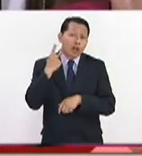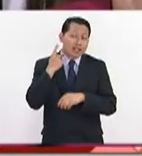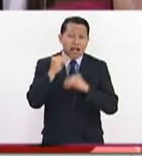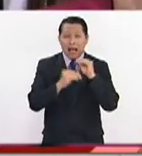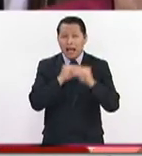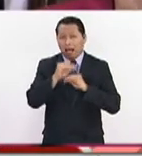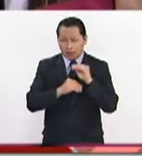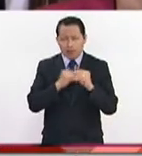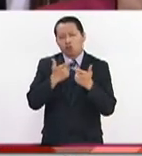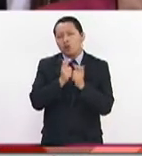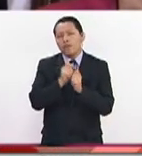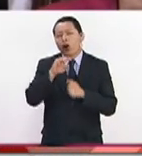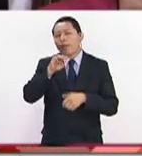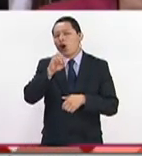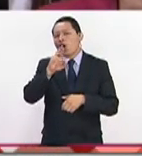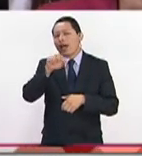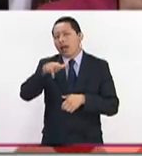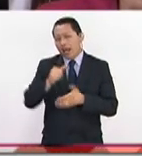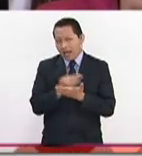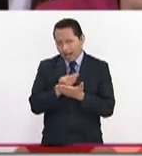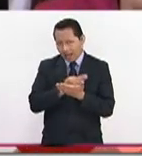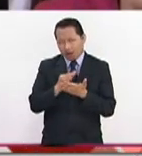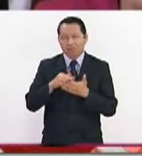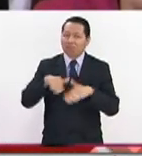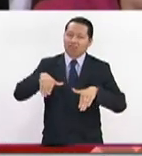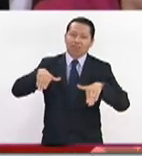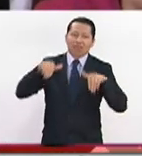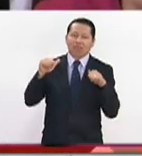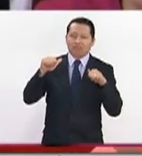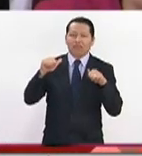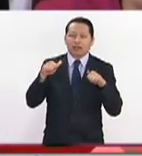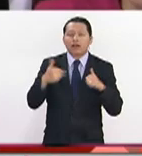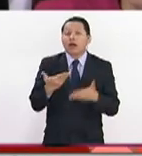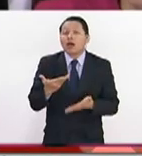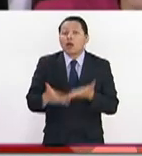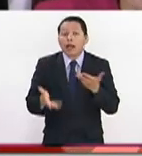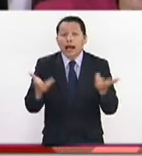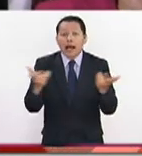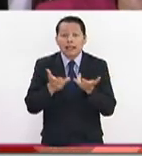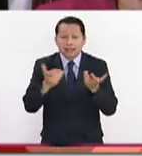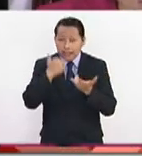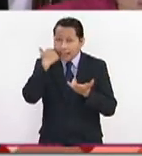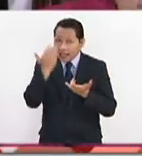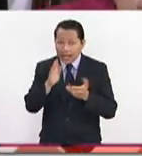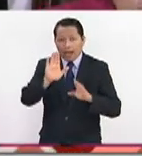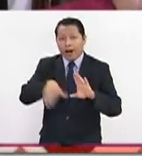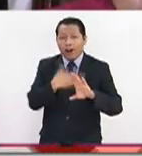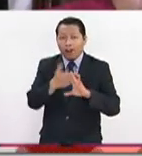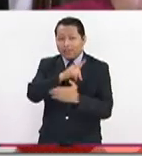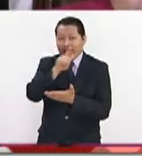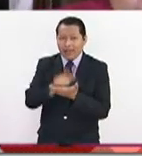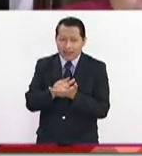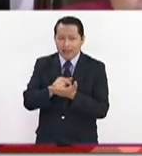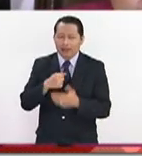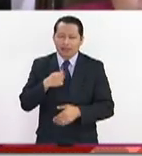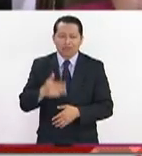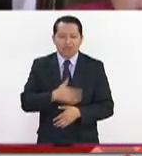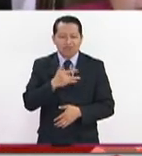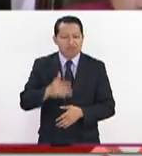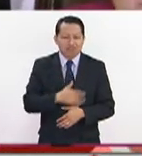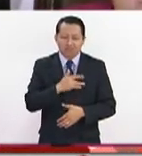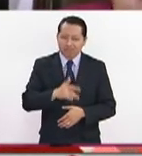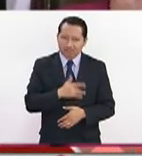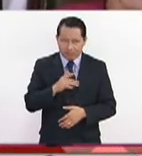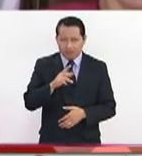partido Morena decidió quedarse fuera como estrategia, y ahora lo que está haciendo es intentando boicotear la ley. Pues que me parece,